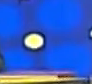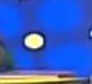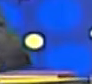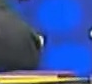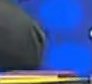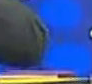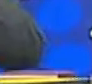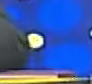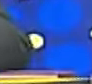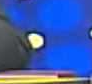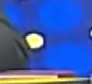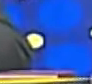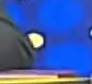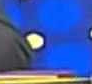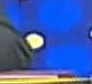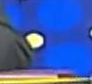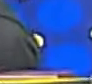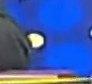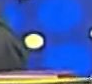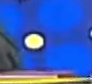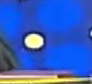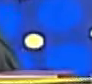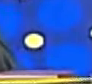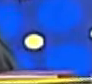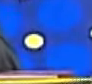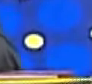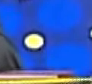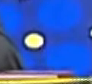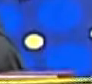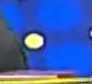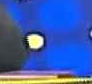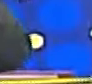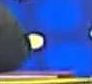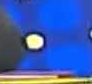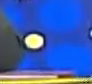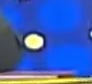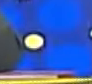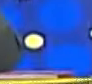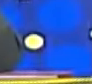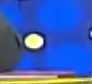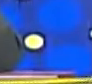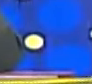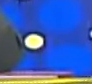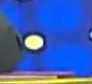recuerdo, al calor del movimiento sindical de base, clasista, y